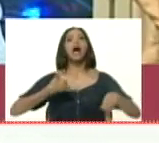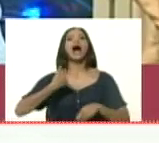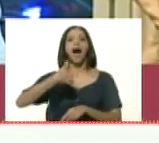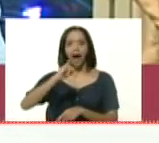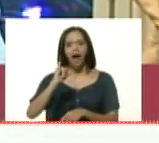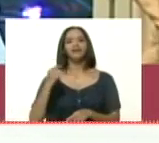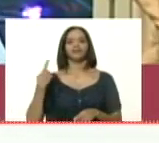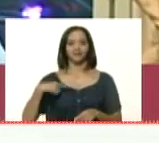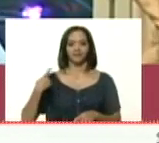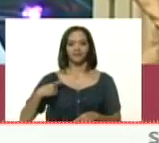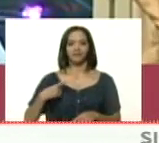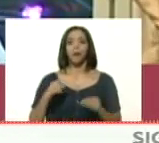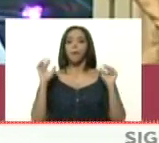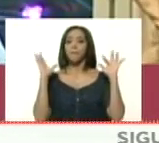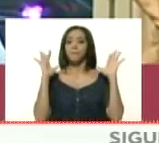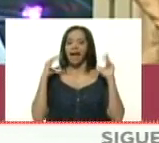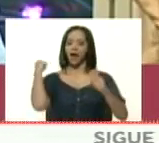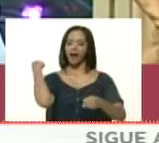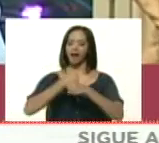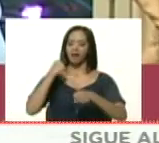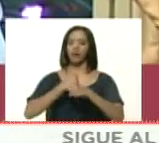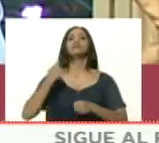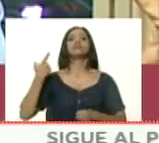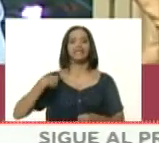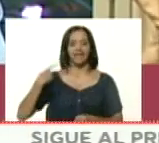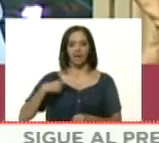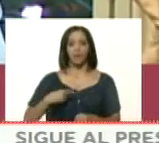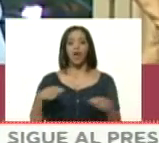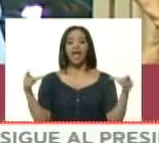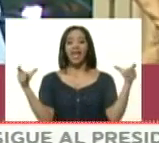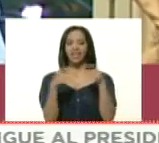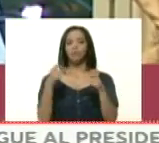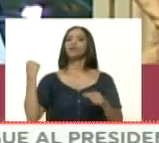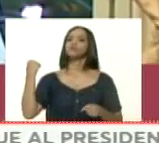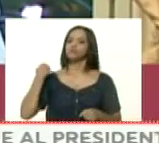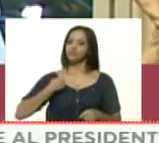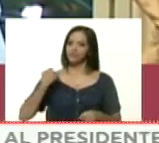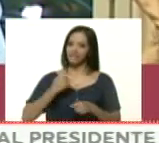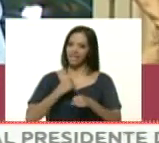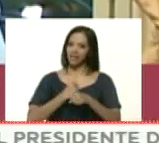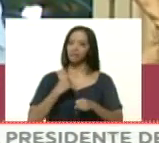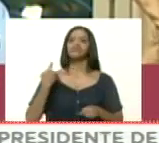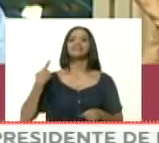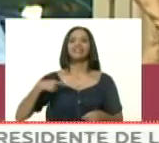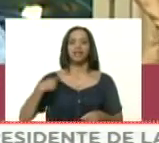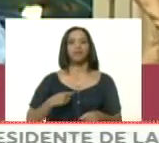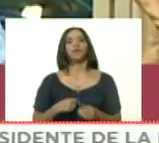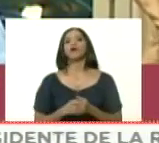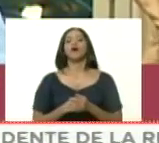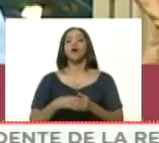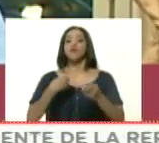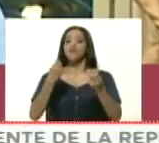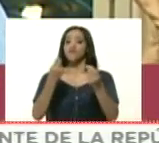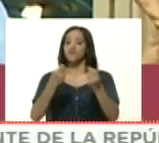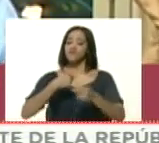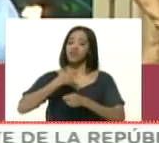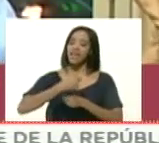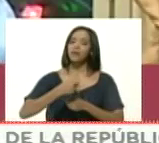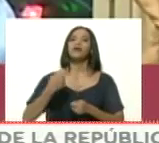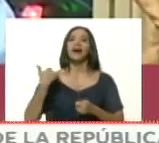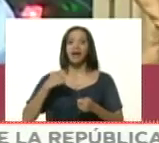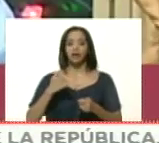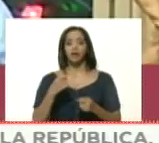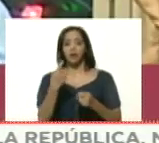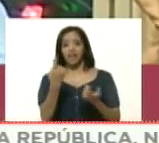manos trabajadoras tenemos, equipos tenemos, financiamiento tenemos. Hay que garantizar las semillas en todos los